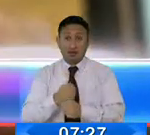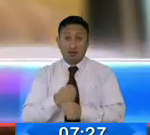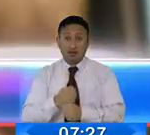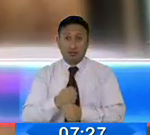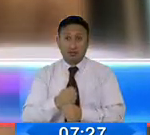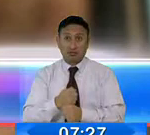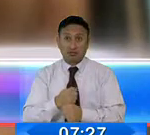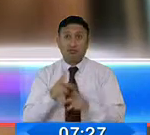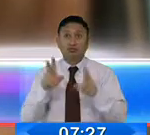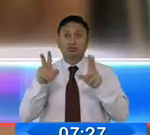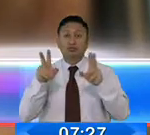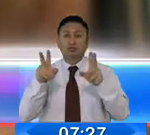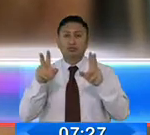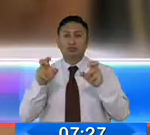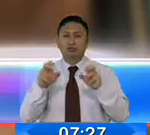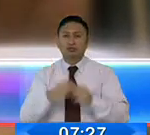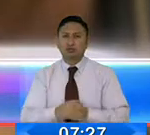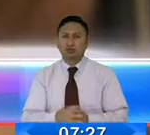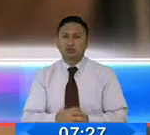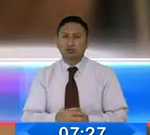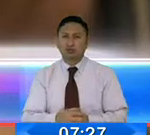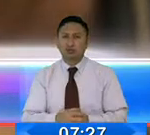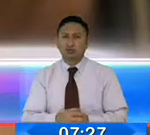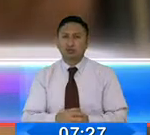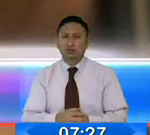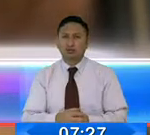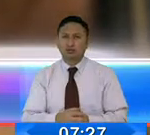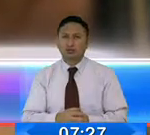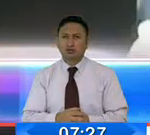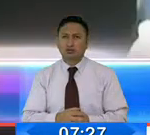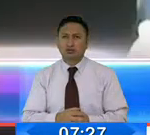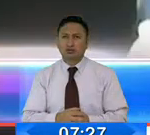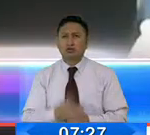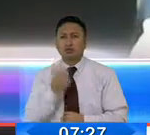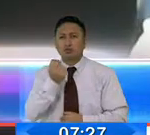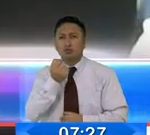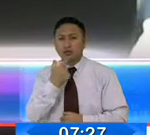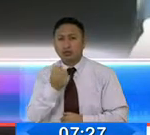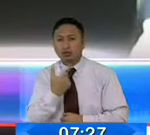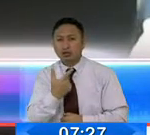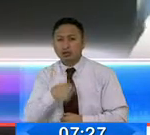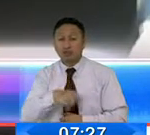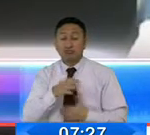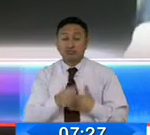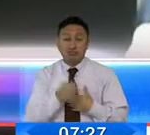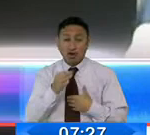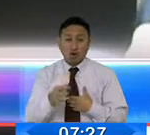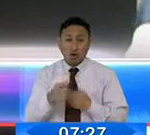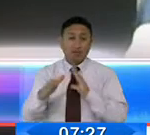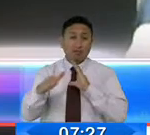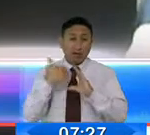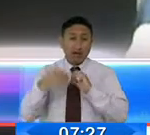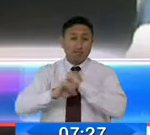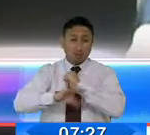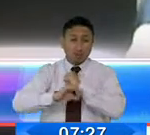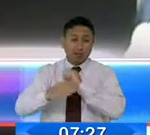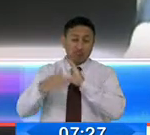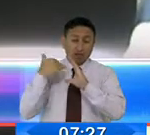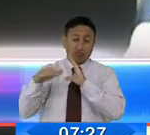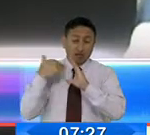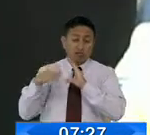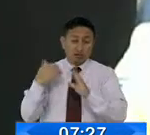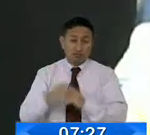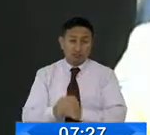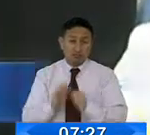de... son recetas o medicamentos del COVID y otros temas más, que a veces se valen de